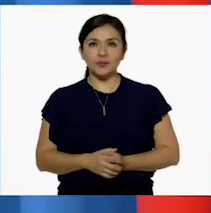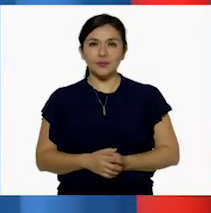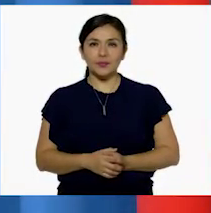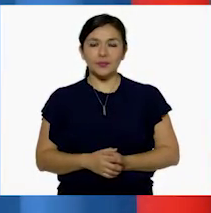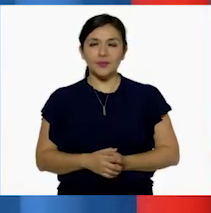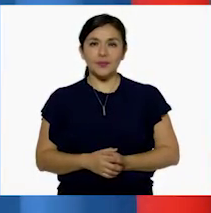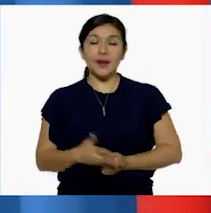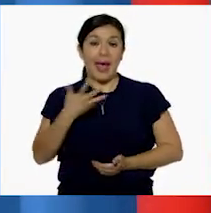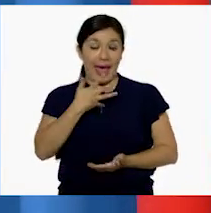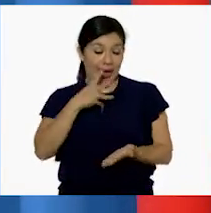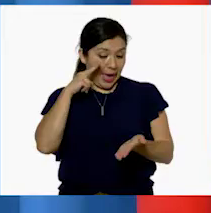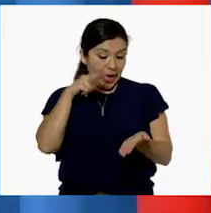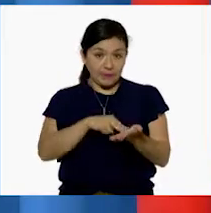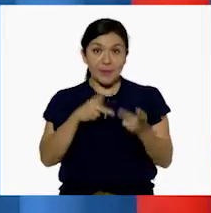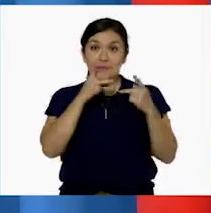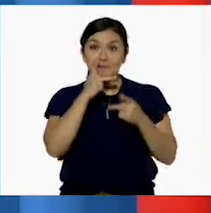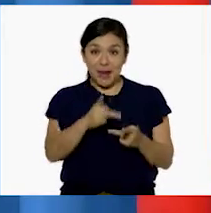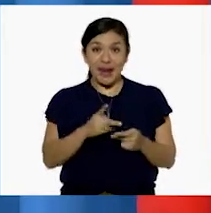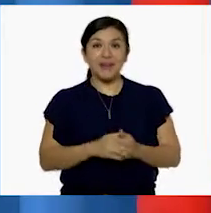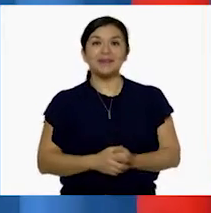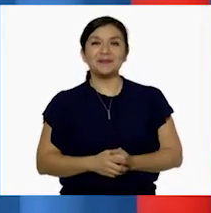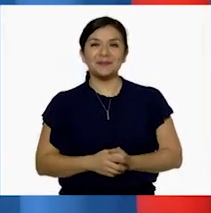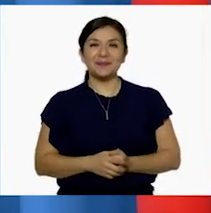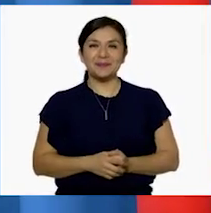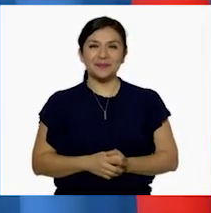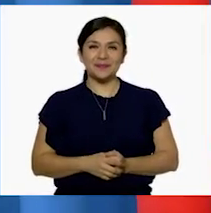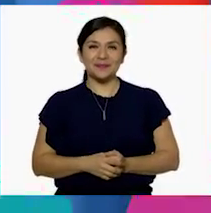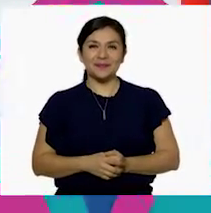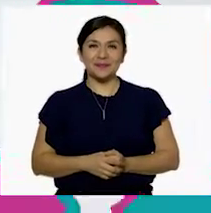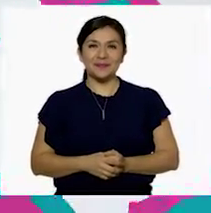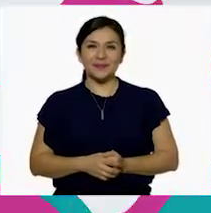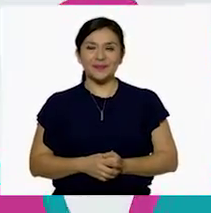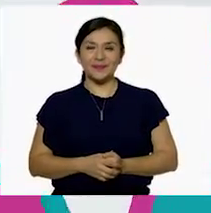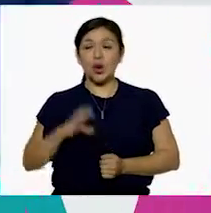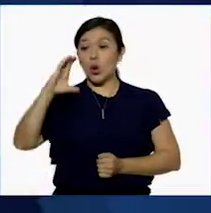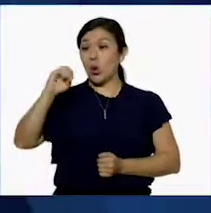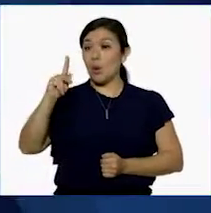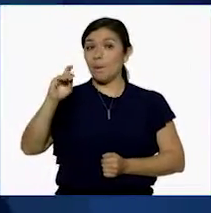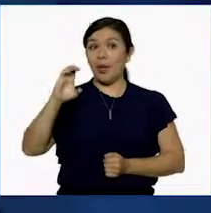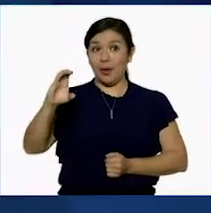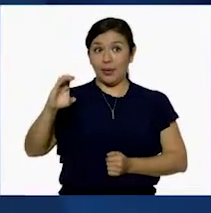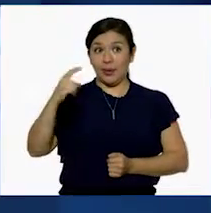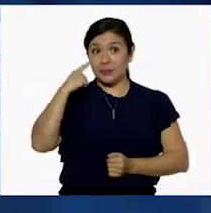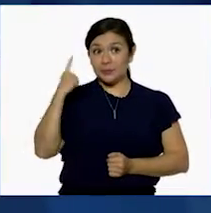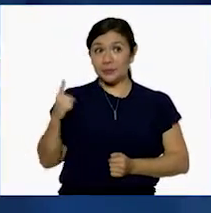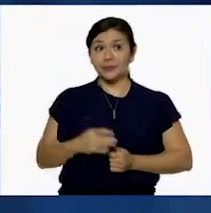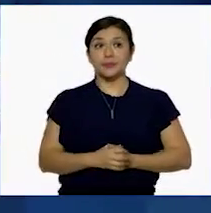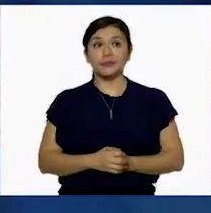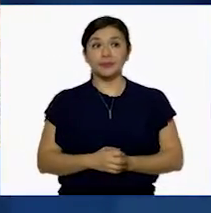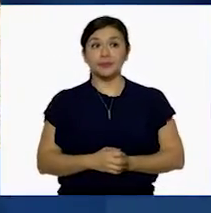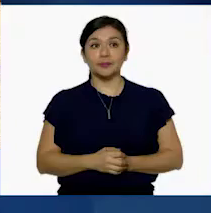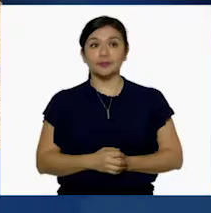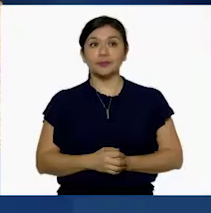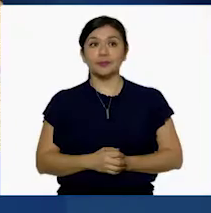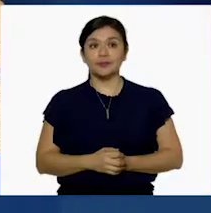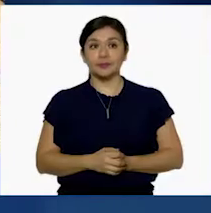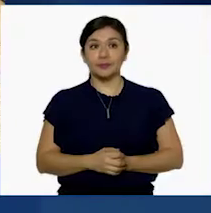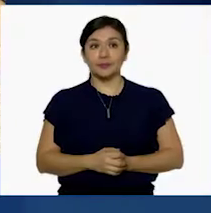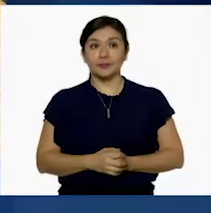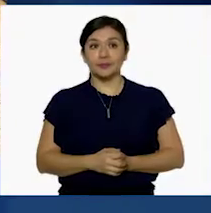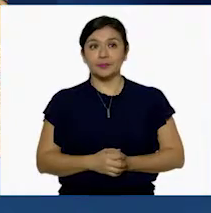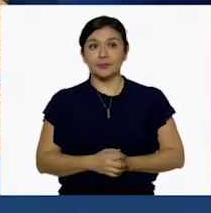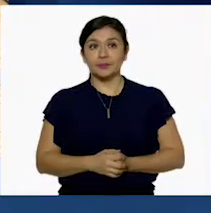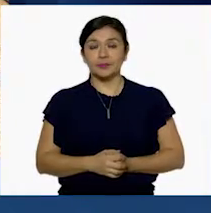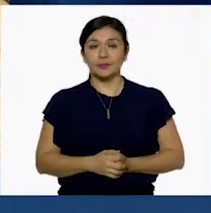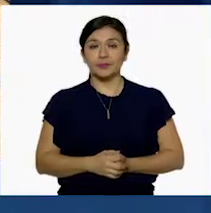¡Listo! No listo. Listo, ahora sí. Kopek, dice así. También kopek, ahí está la otra